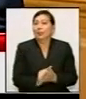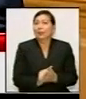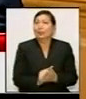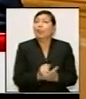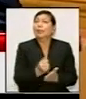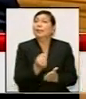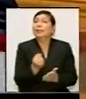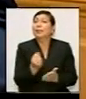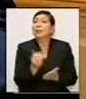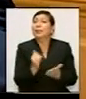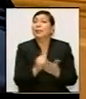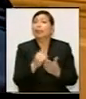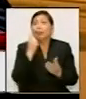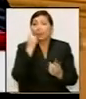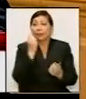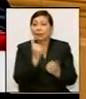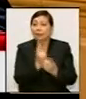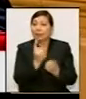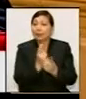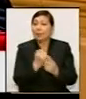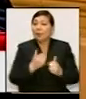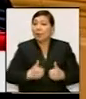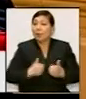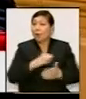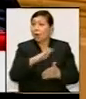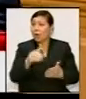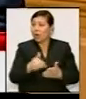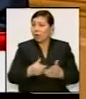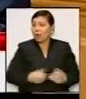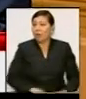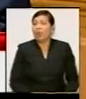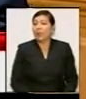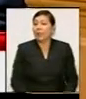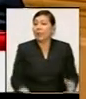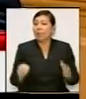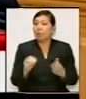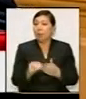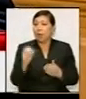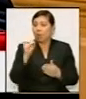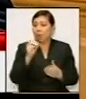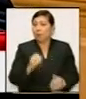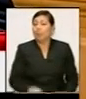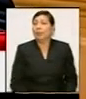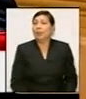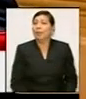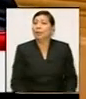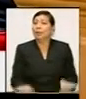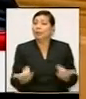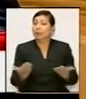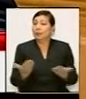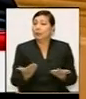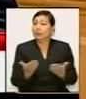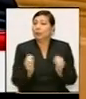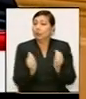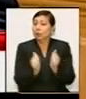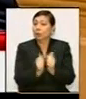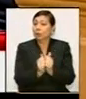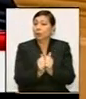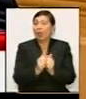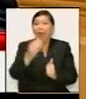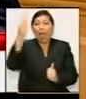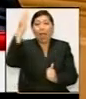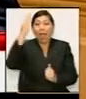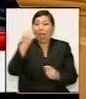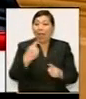aquellos que conocemos y hemos hecho vida partidaria y hemos tenido la oportunidad de estar al lado del presidente Fernando